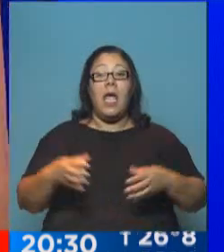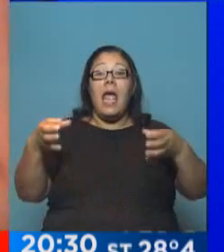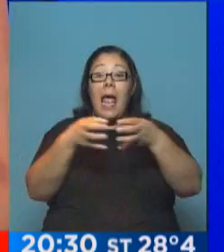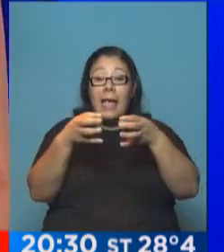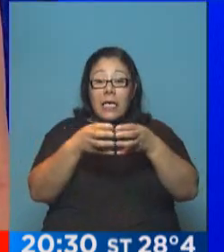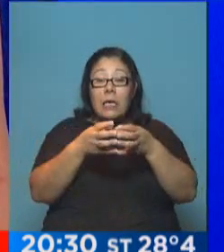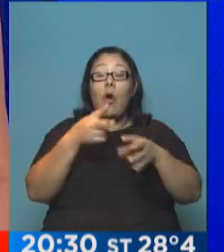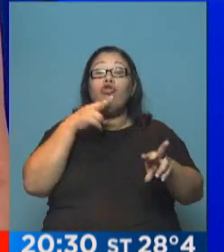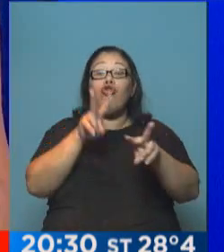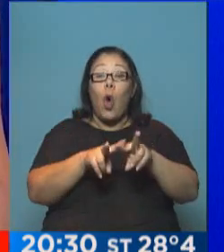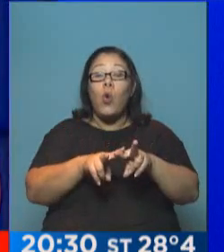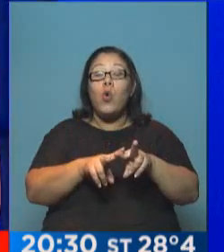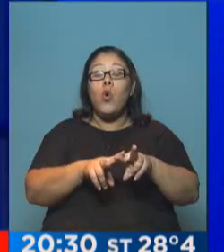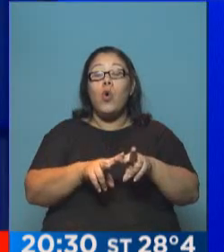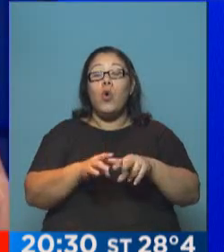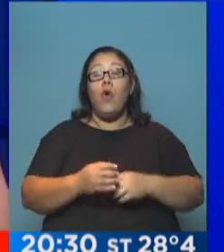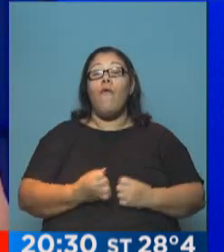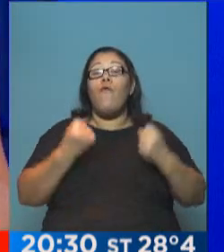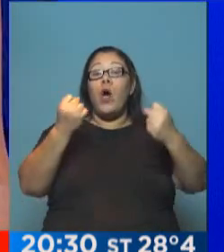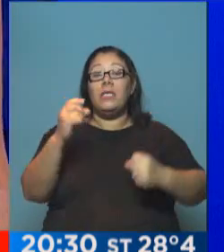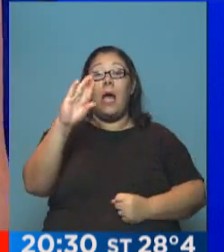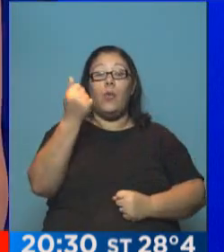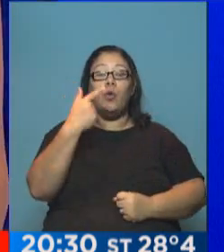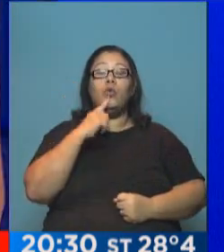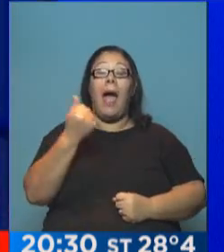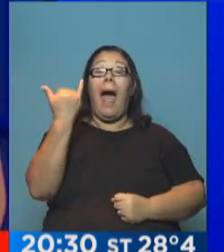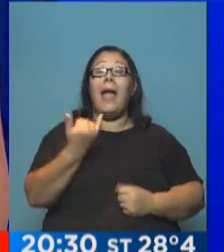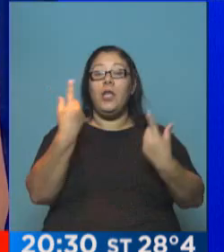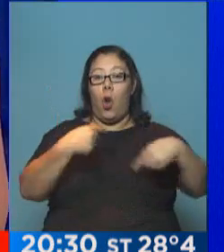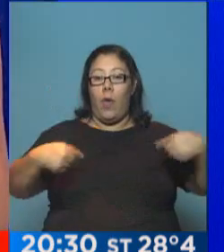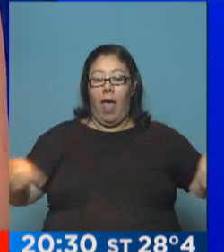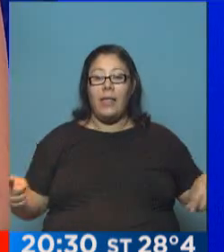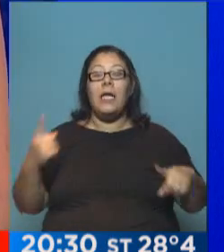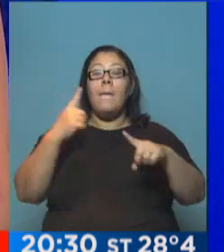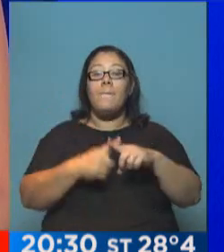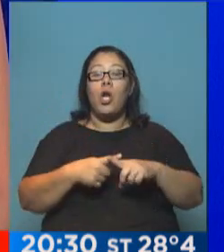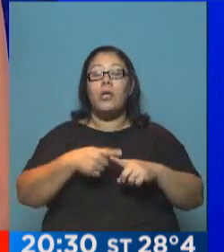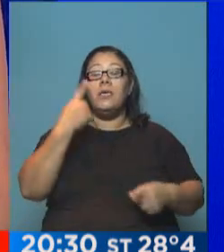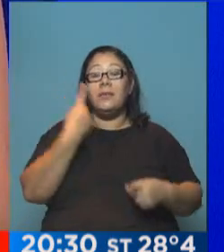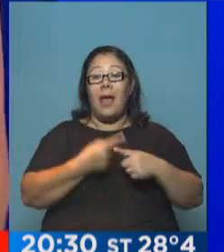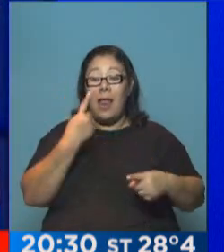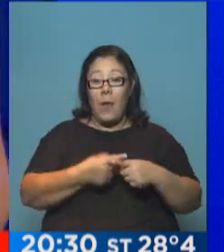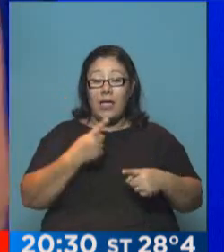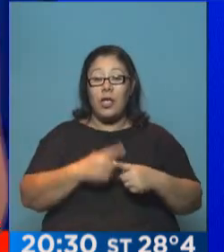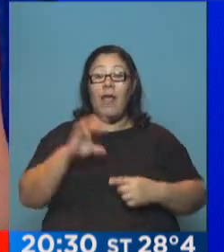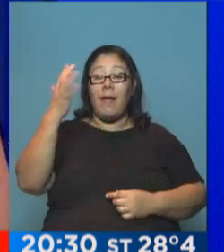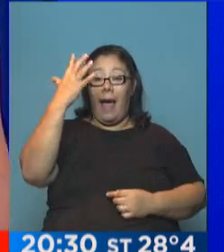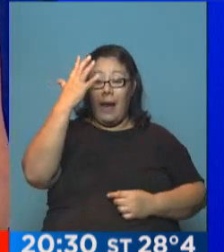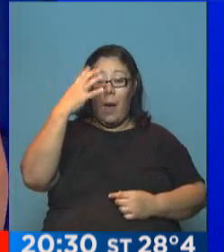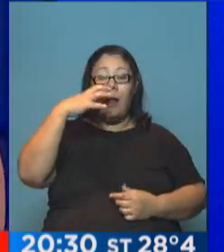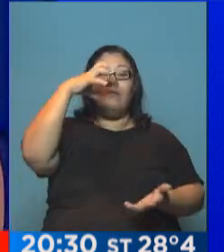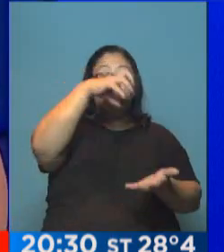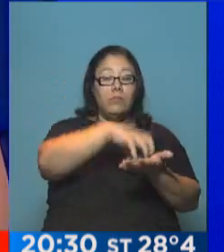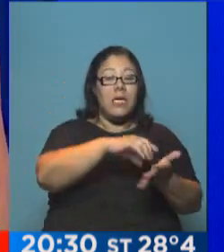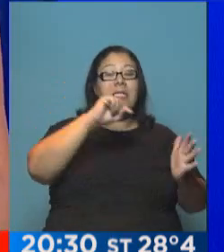gente de Fuerza Bruta, que tiene novedades en estos días porque están con las celebraciones de carnaval en el Centro Cultural Recoleta. Al espectáculo